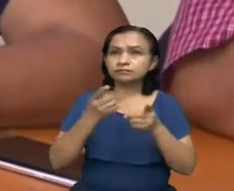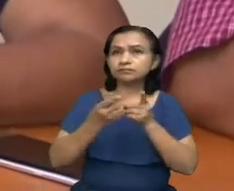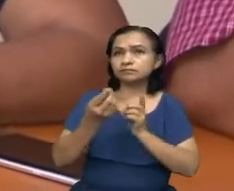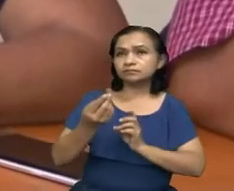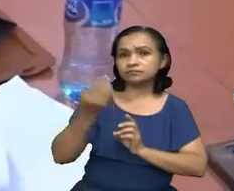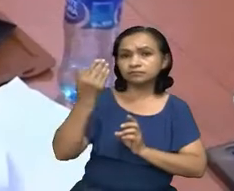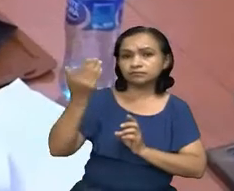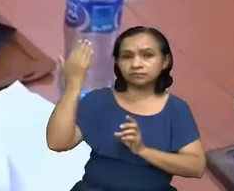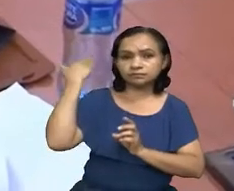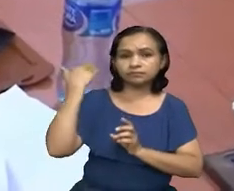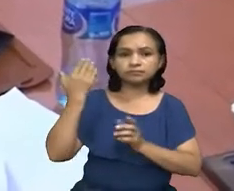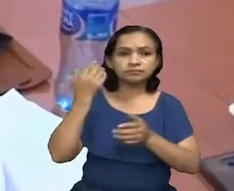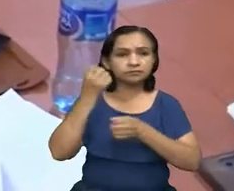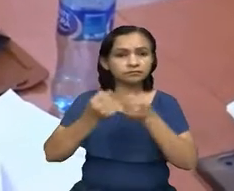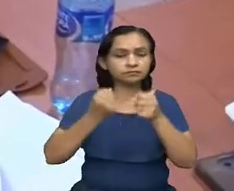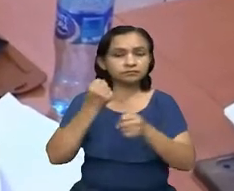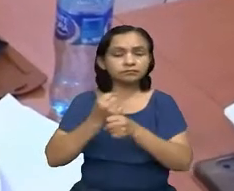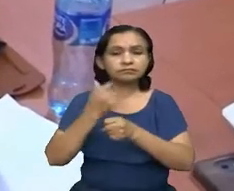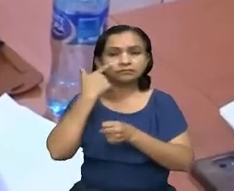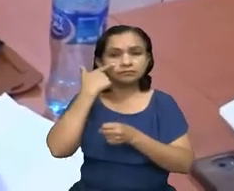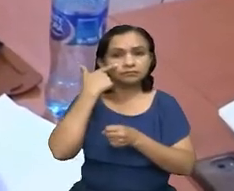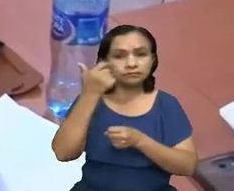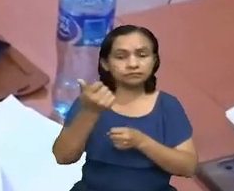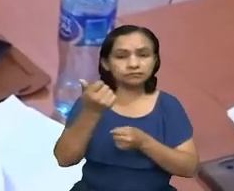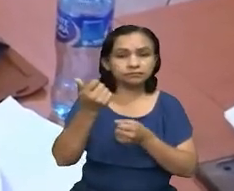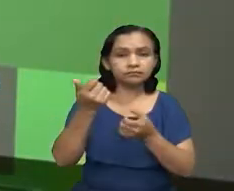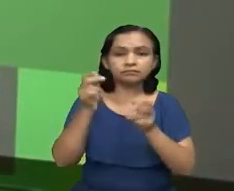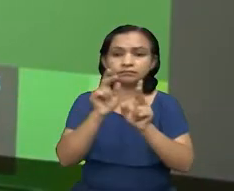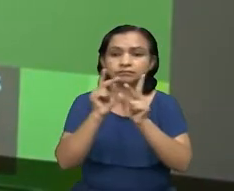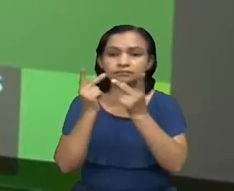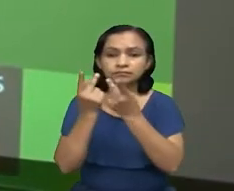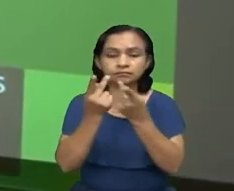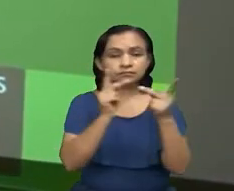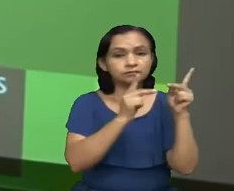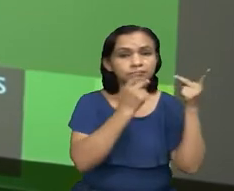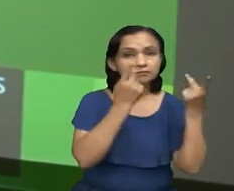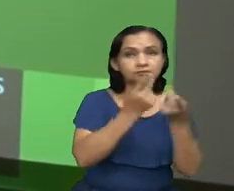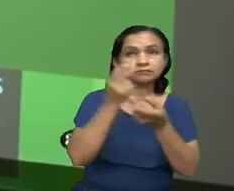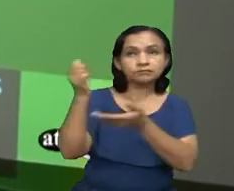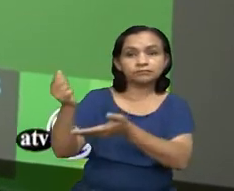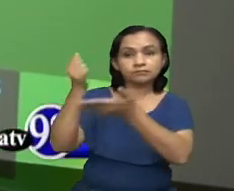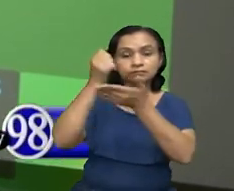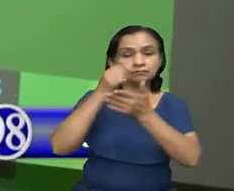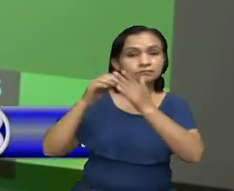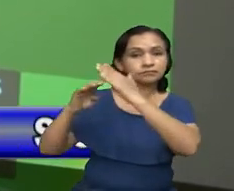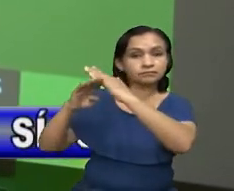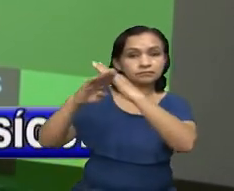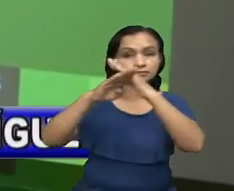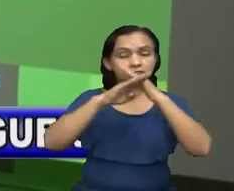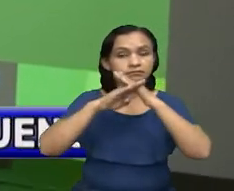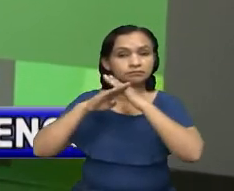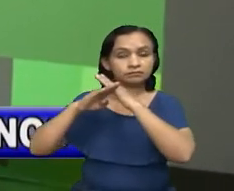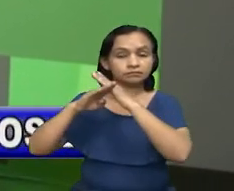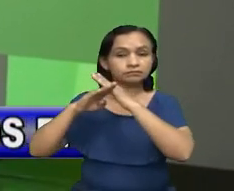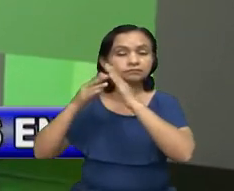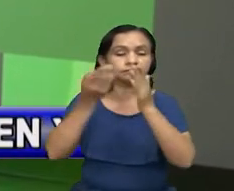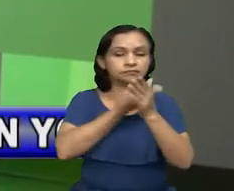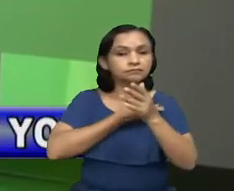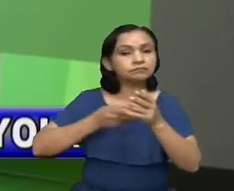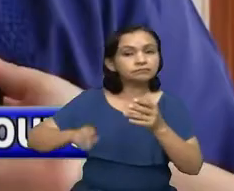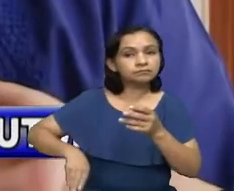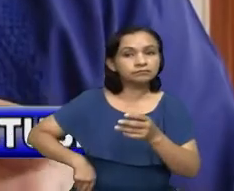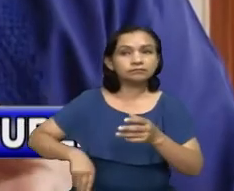histórica, al tiempo que por fin se reconocería el aporte de los pueblos originarios ante la resistencia de la conquista del Imperio